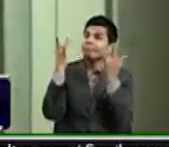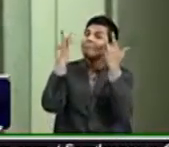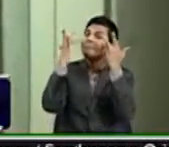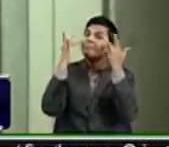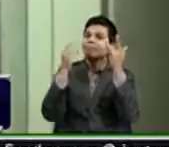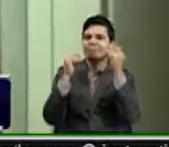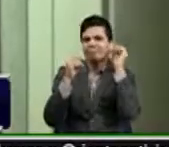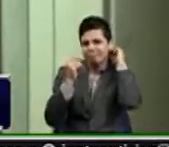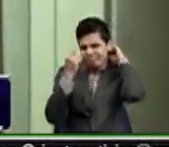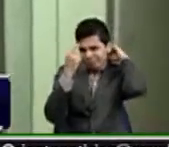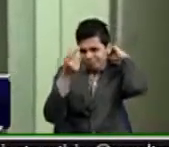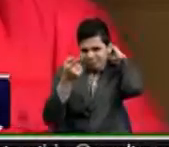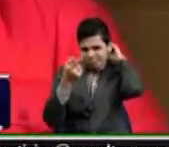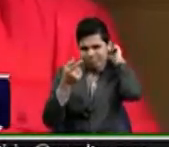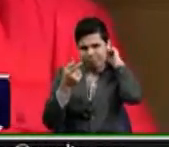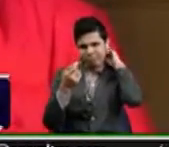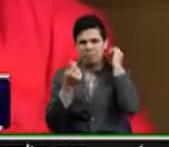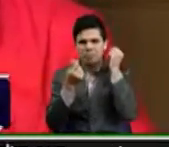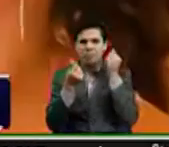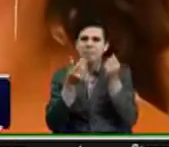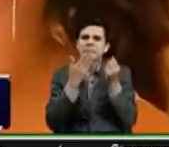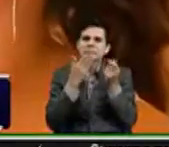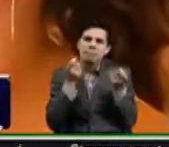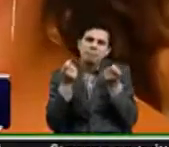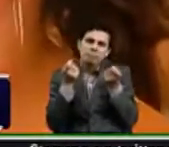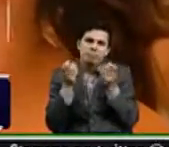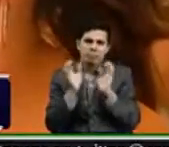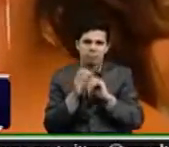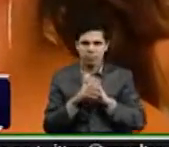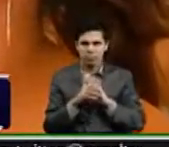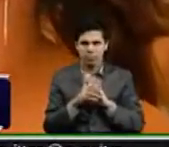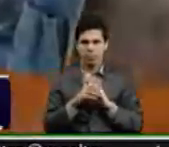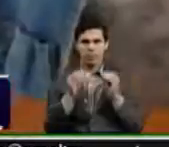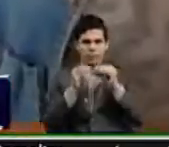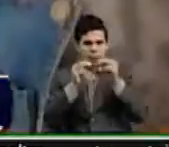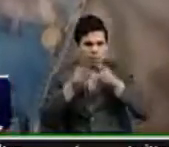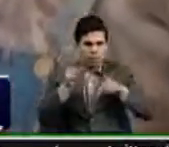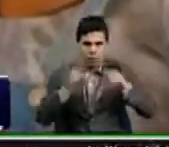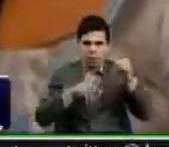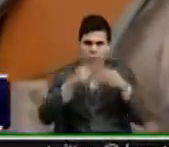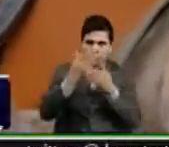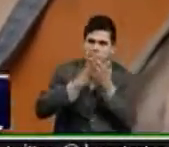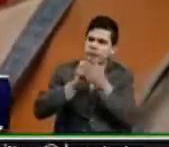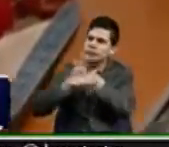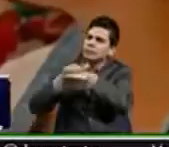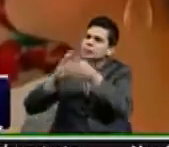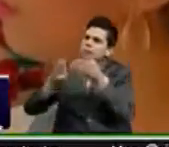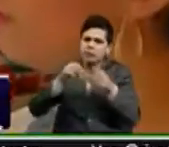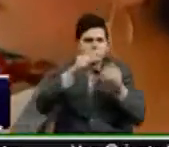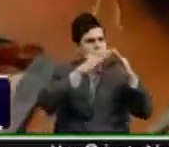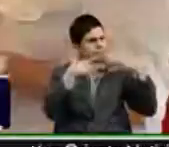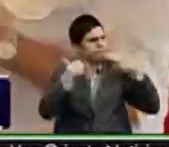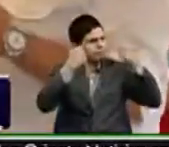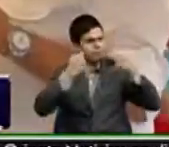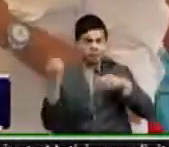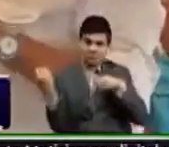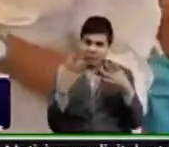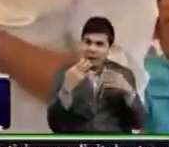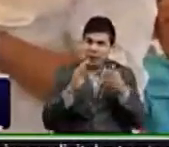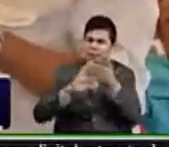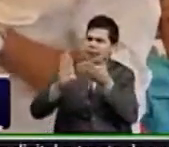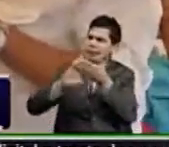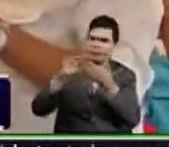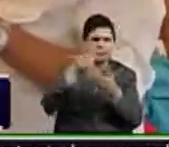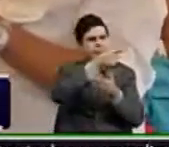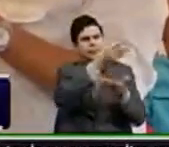pues de pronto por el presupuesto no alcanzó. Sin embargo, algunas personas presentaron reparos al proceso de entrega de sus